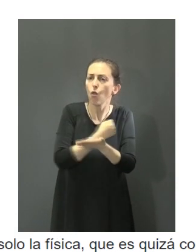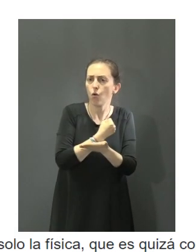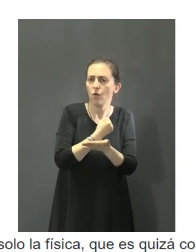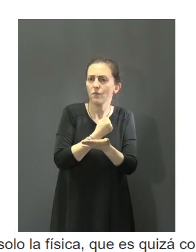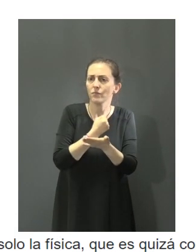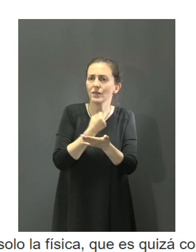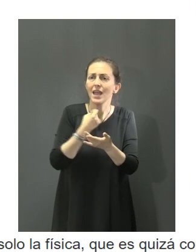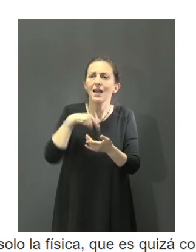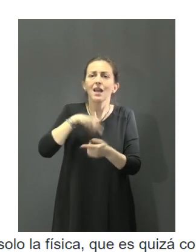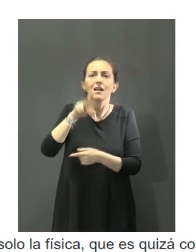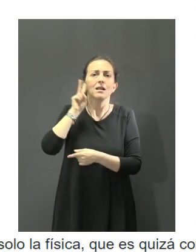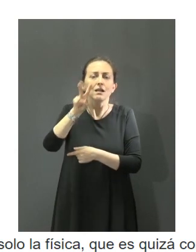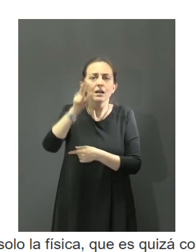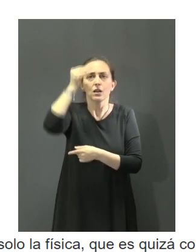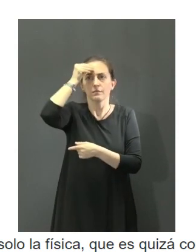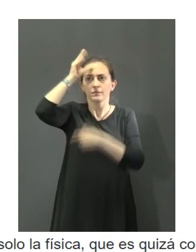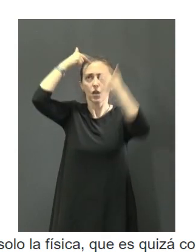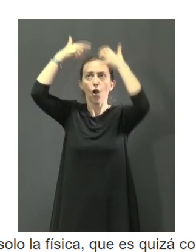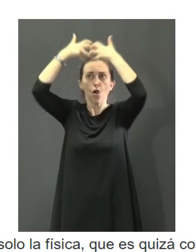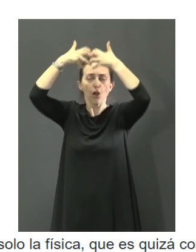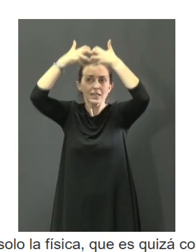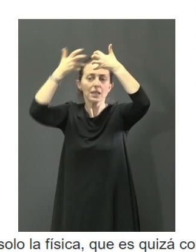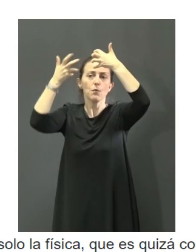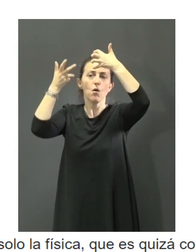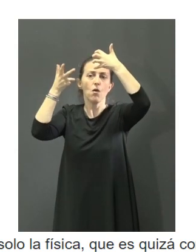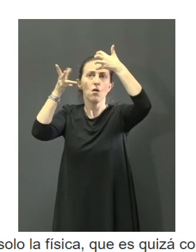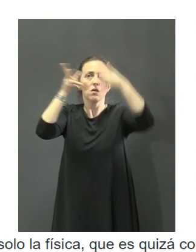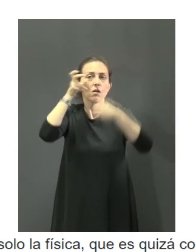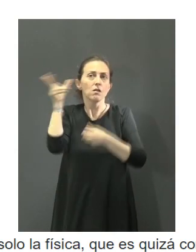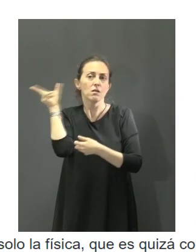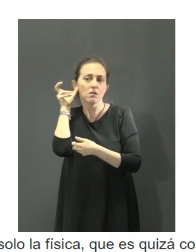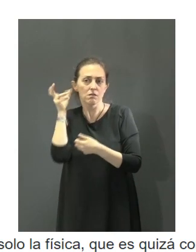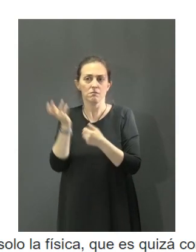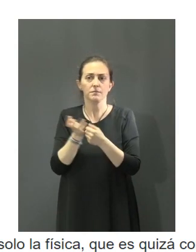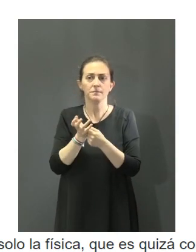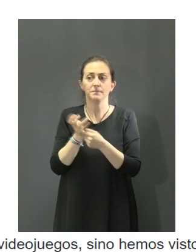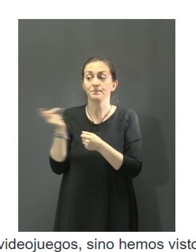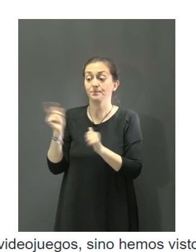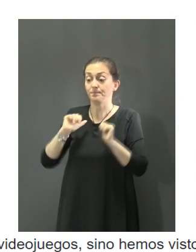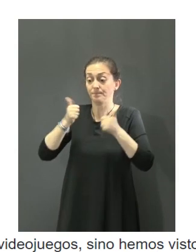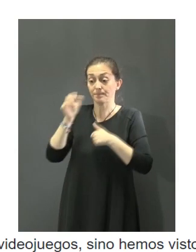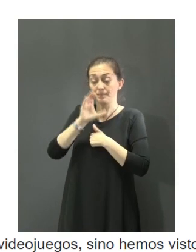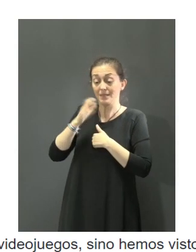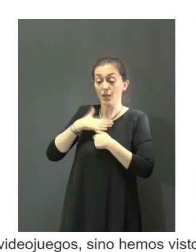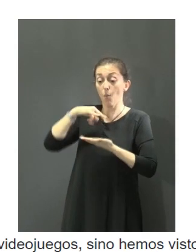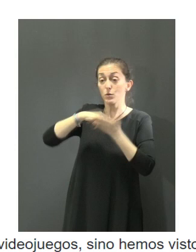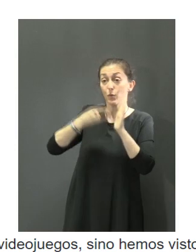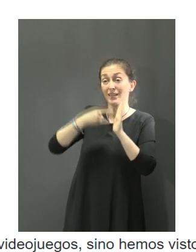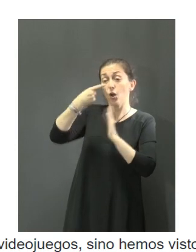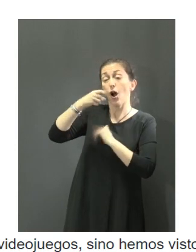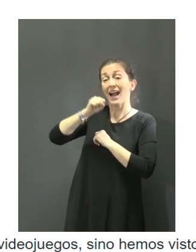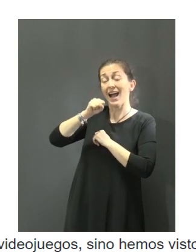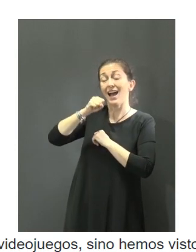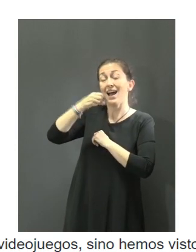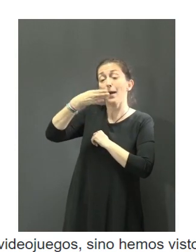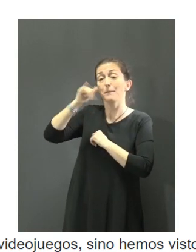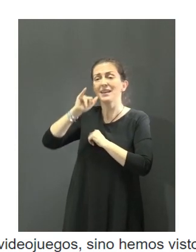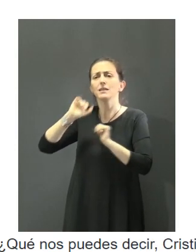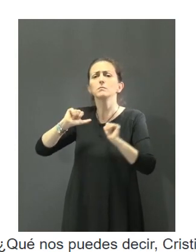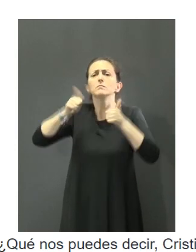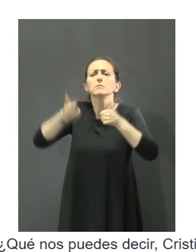lo sensorial, en lo cognitivo. ¿Qué nos puedes decir, Cristian? Para comenzar, comentar que el proyecto Gali surge